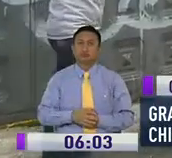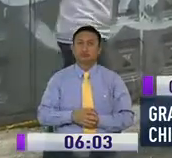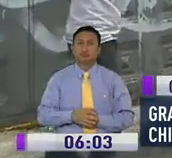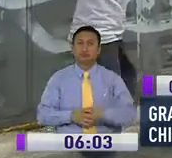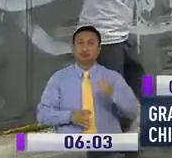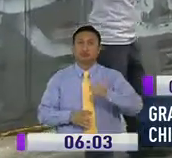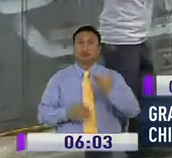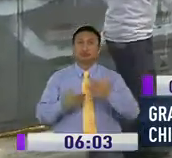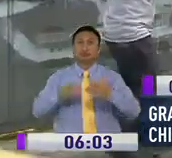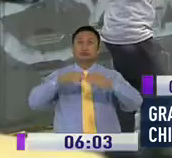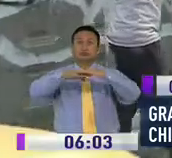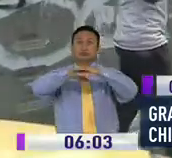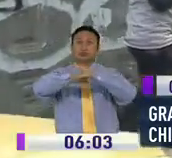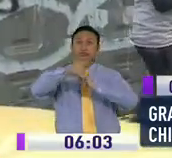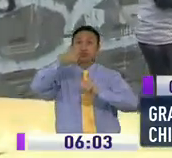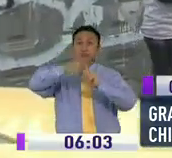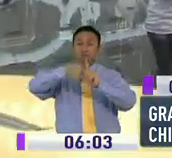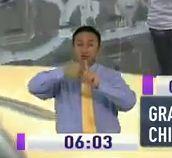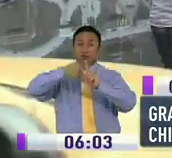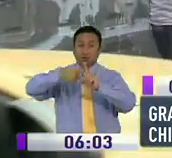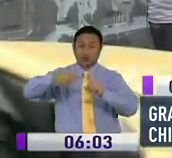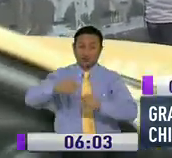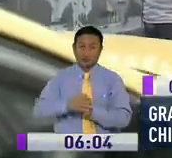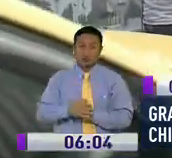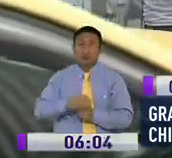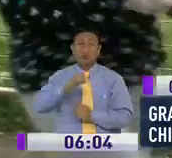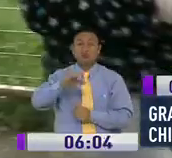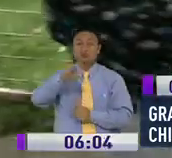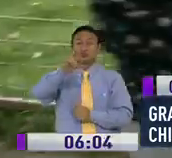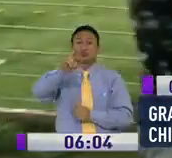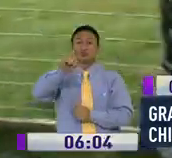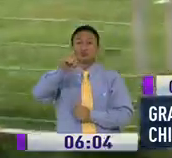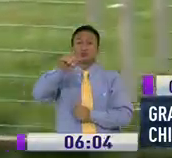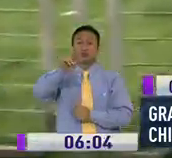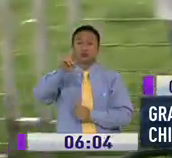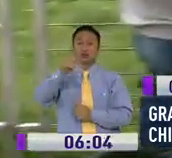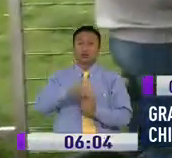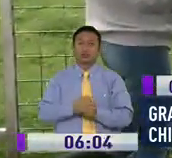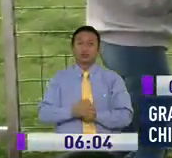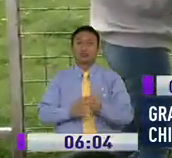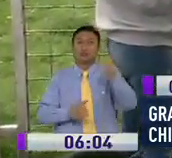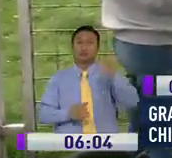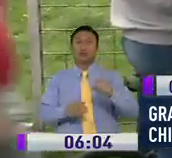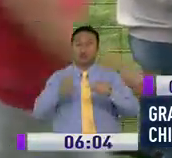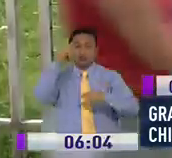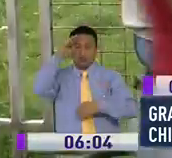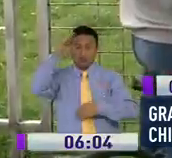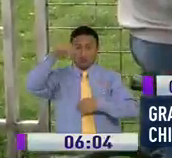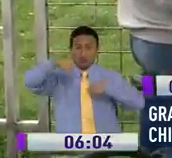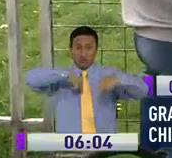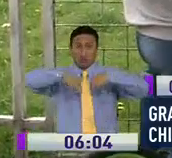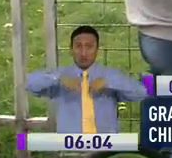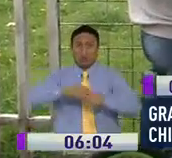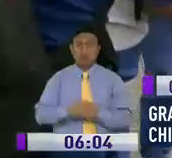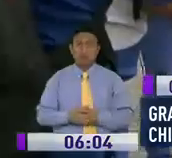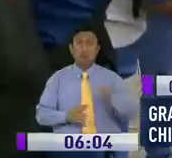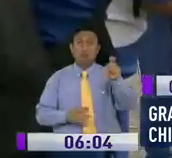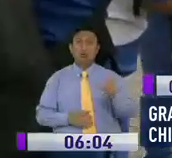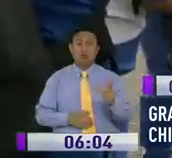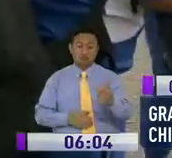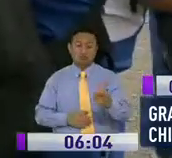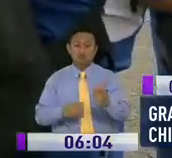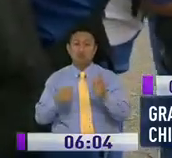el ingreso del mercado, las cuadras, personal del cuerpo de bomberos y agentes de control metropolitano verificaban que los